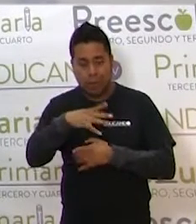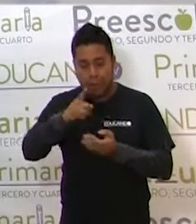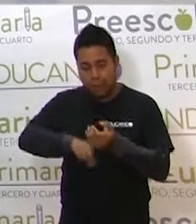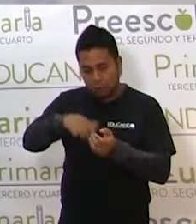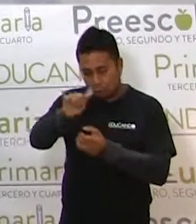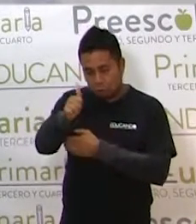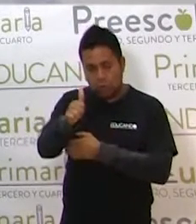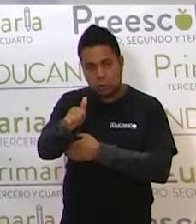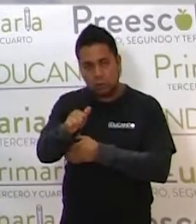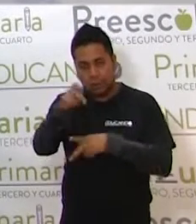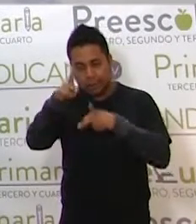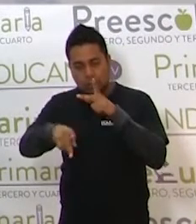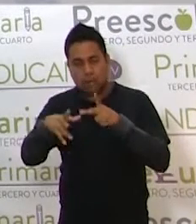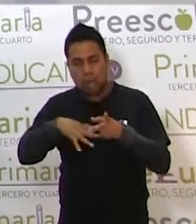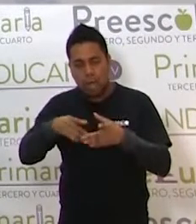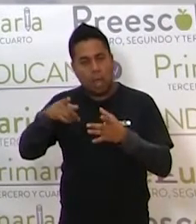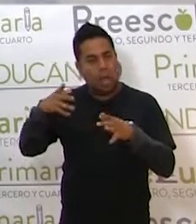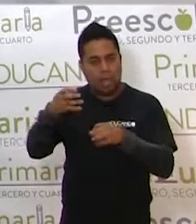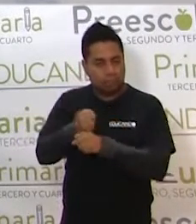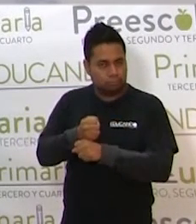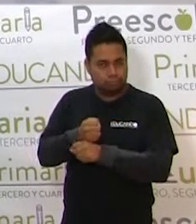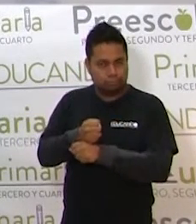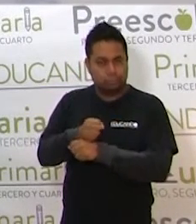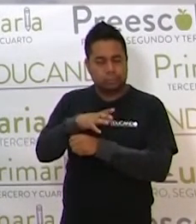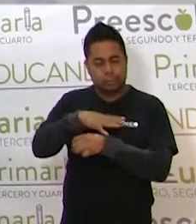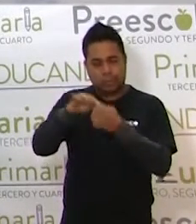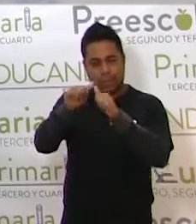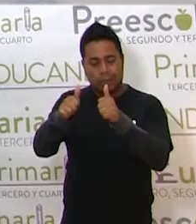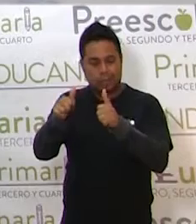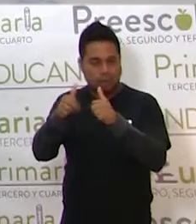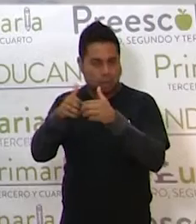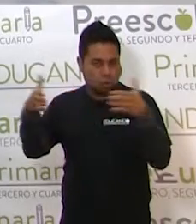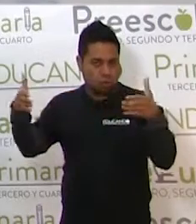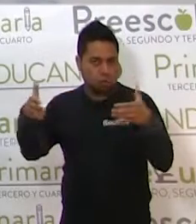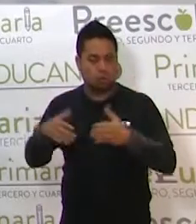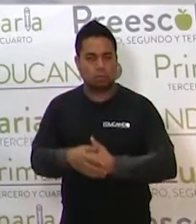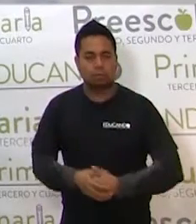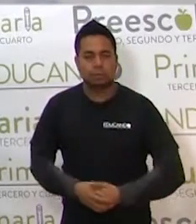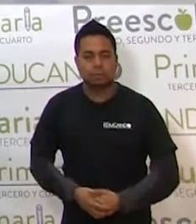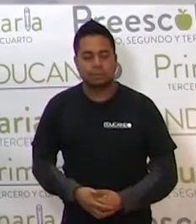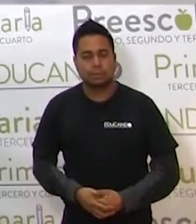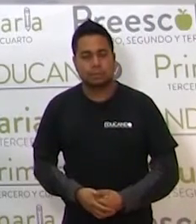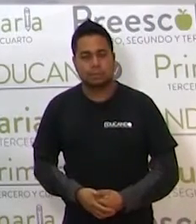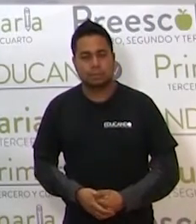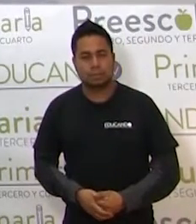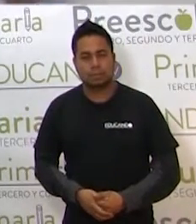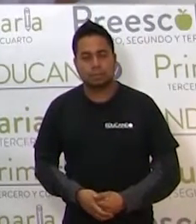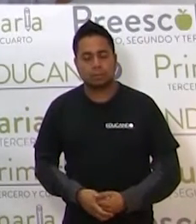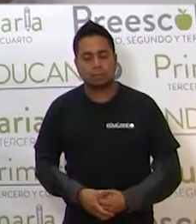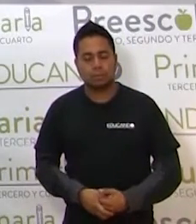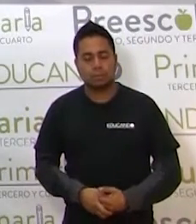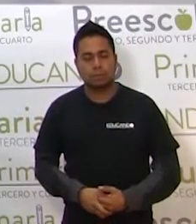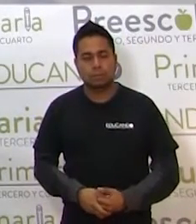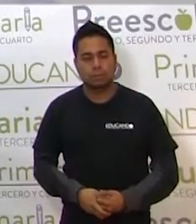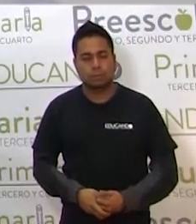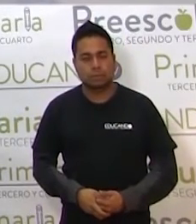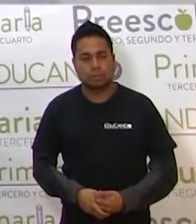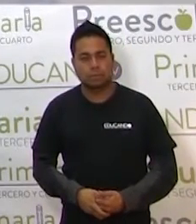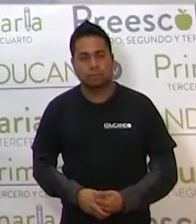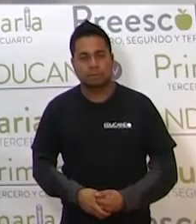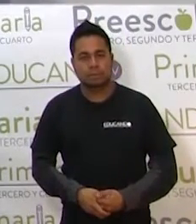es un verso de arte mayor bien muy bien ahora